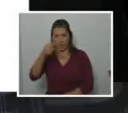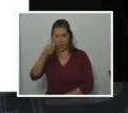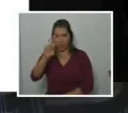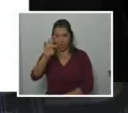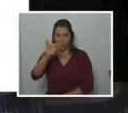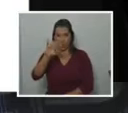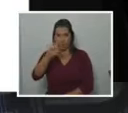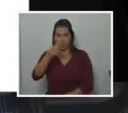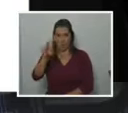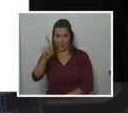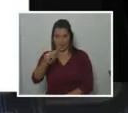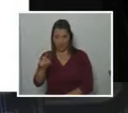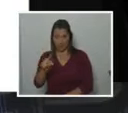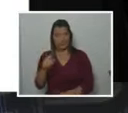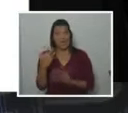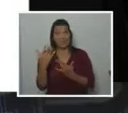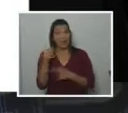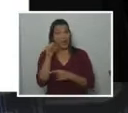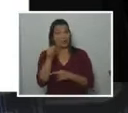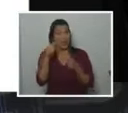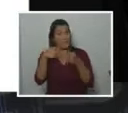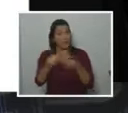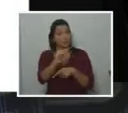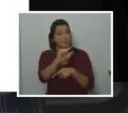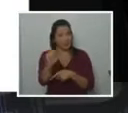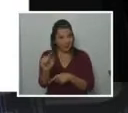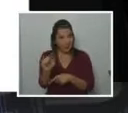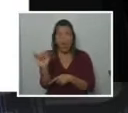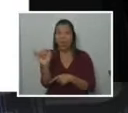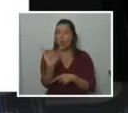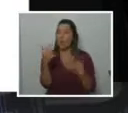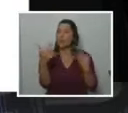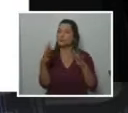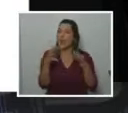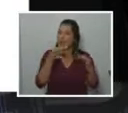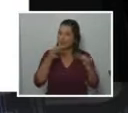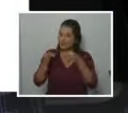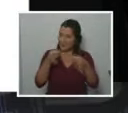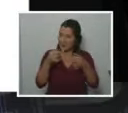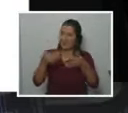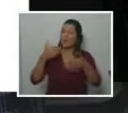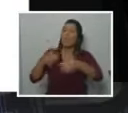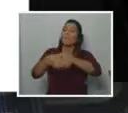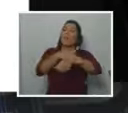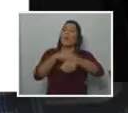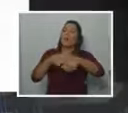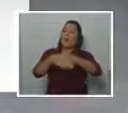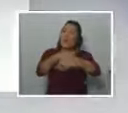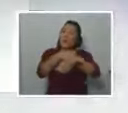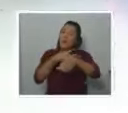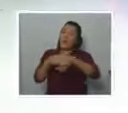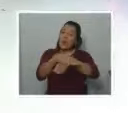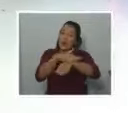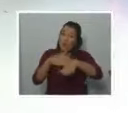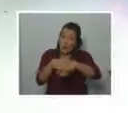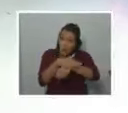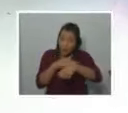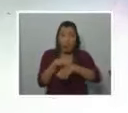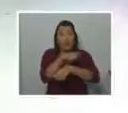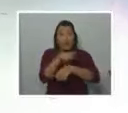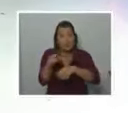Don Leonel, le esperamos la próxima semana y como todo lo que les acabamos de decir, por favor, hagamos